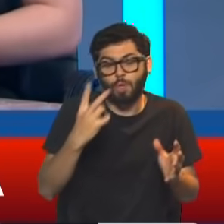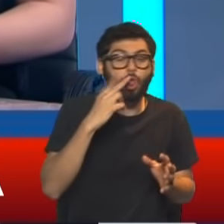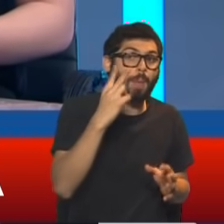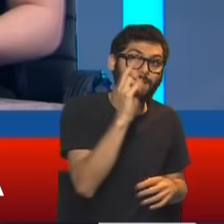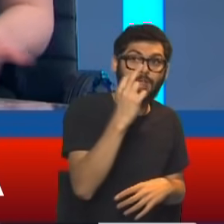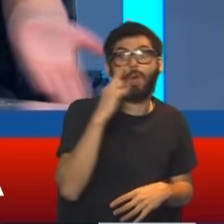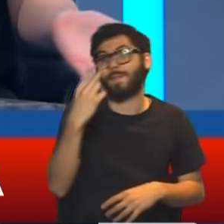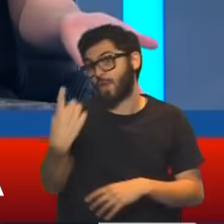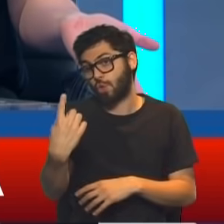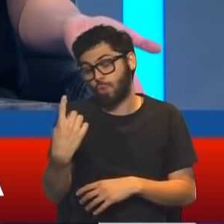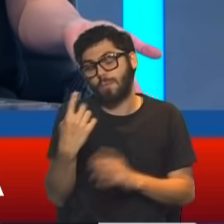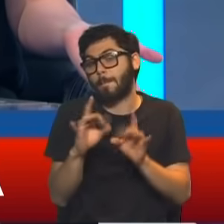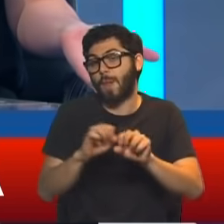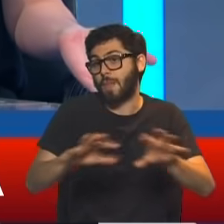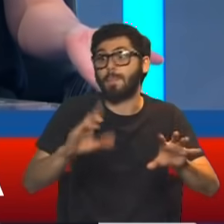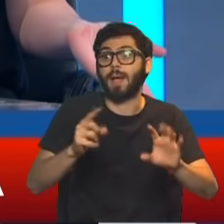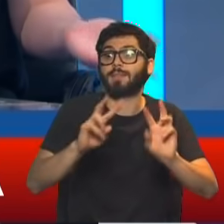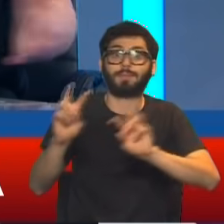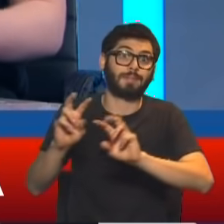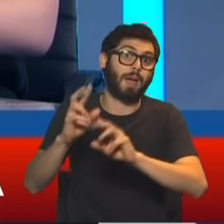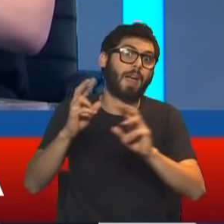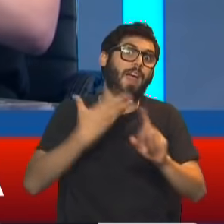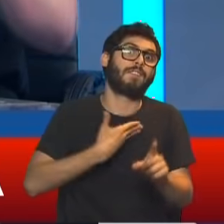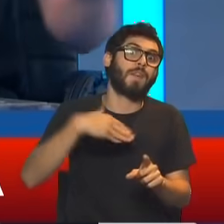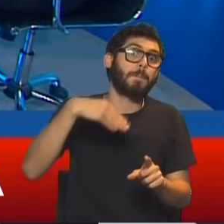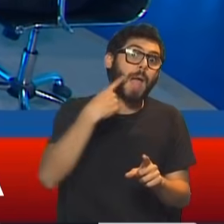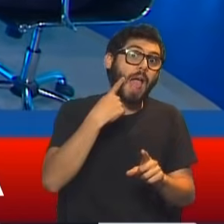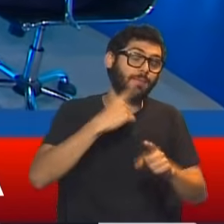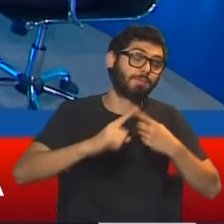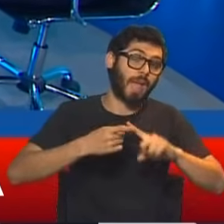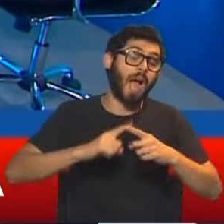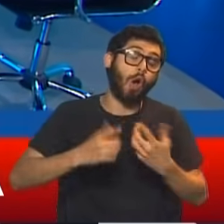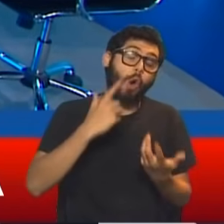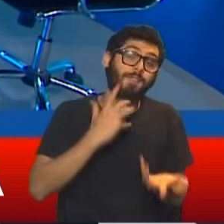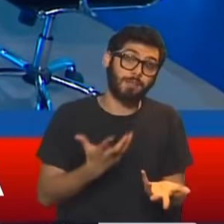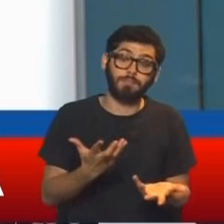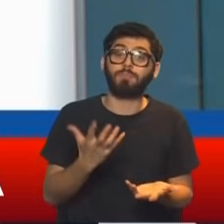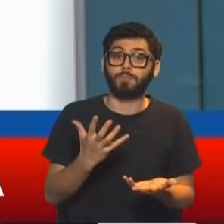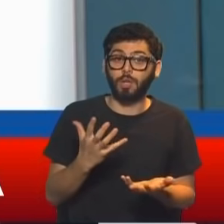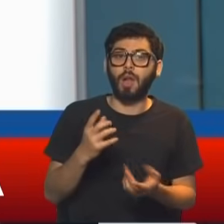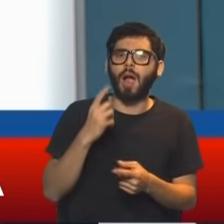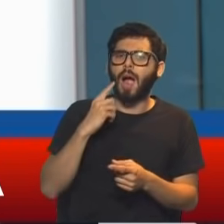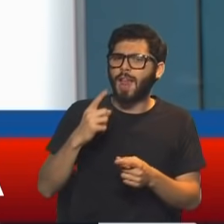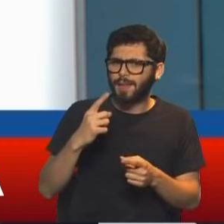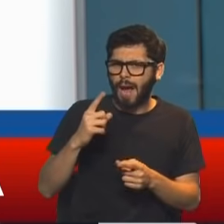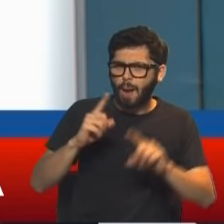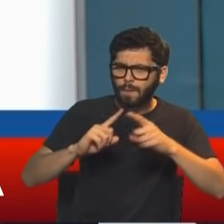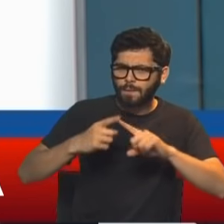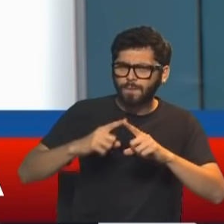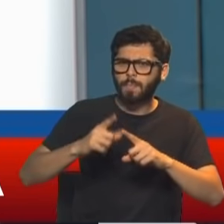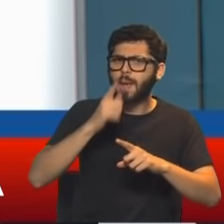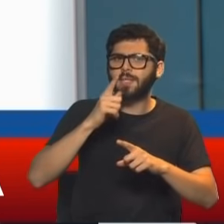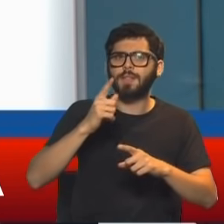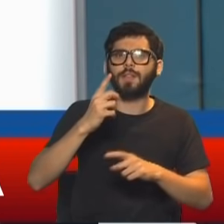y 2021, que es el acuerdo con el Fondo Monetario. Digamos. Ahora, ahí dijeron que era al 2022, pendientes. que iba al 2022 el